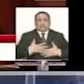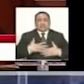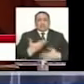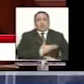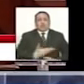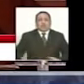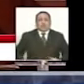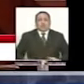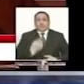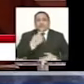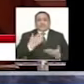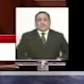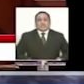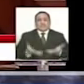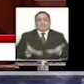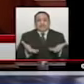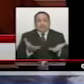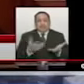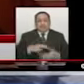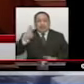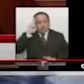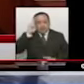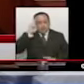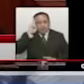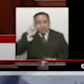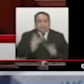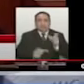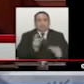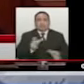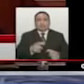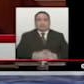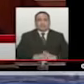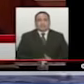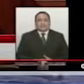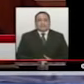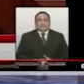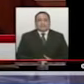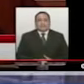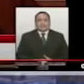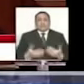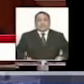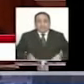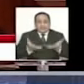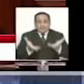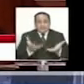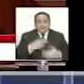tratar el problema de la salud, qué hacer para recuperar la economía realmente, ¿no? Sin estas